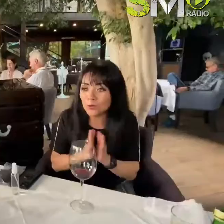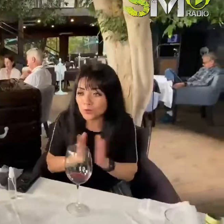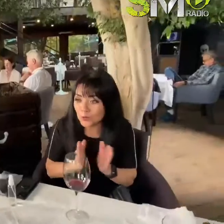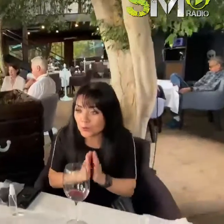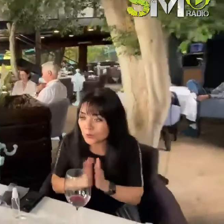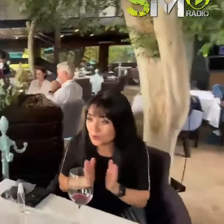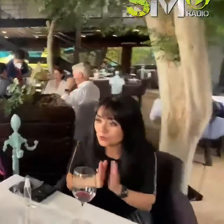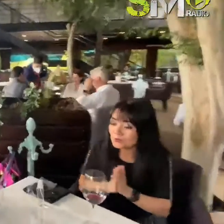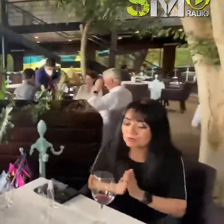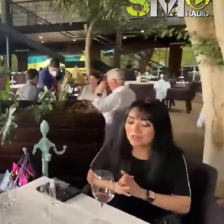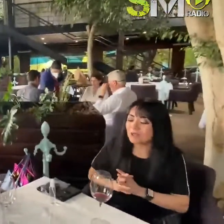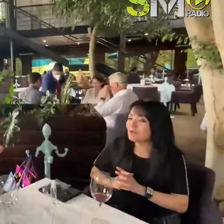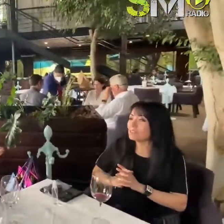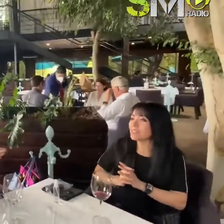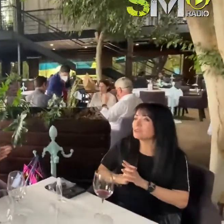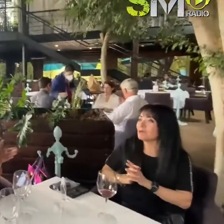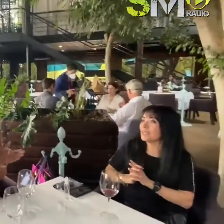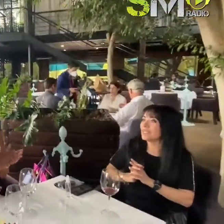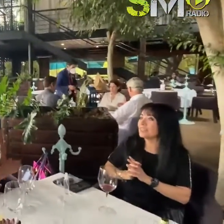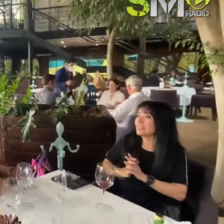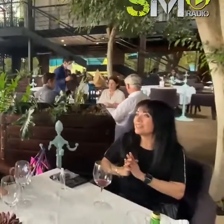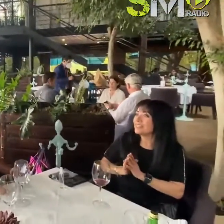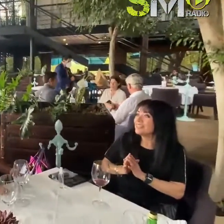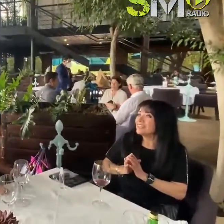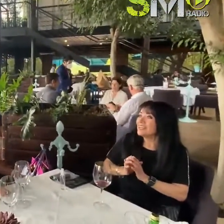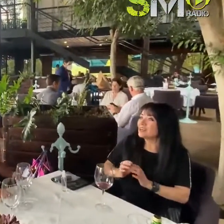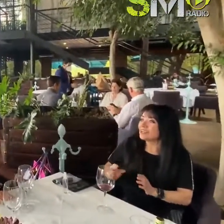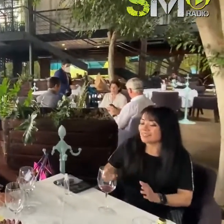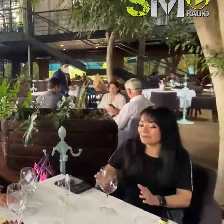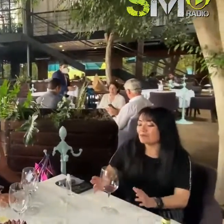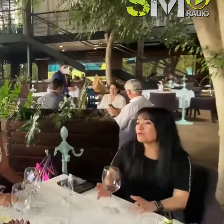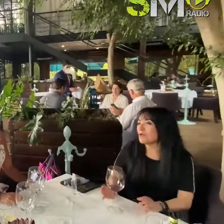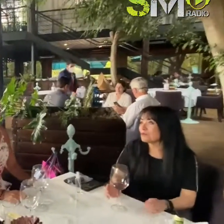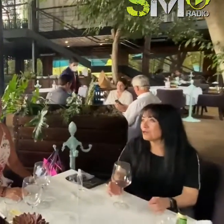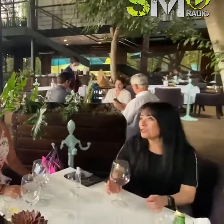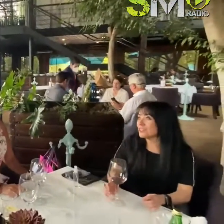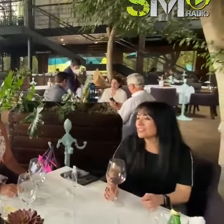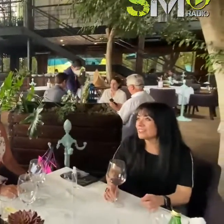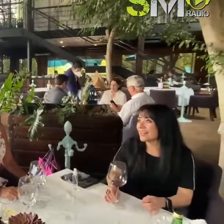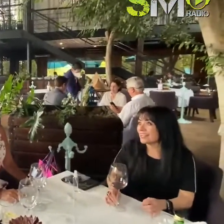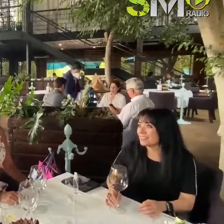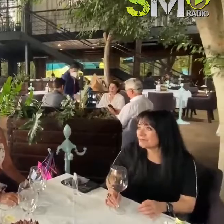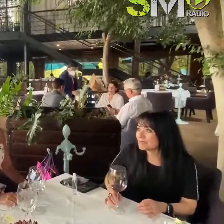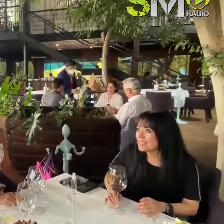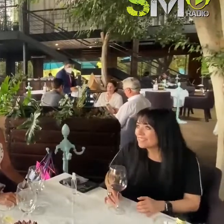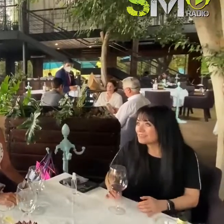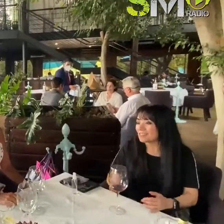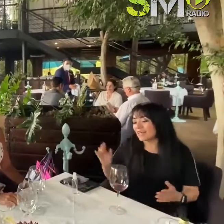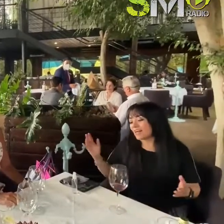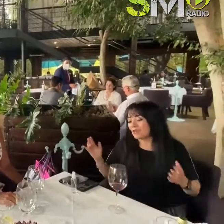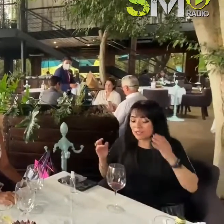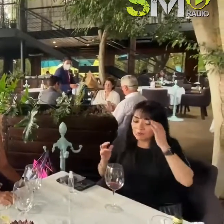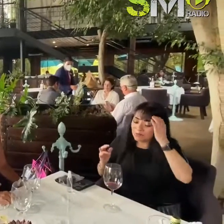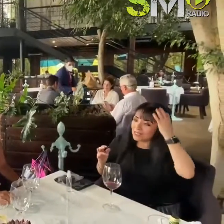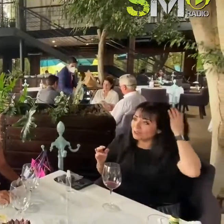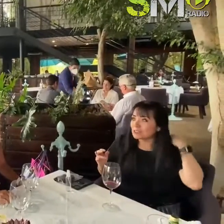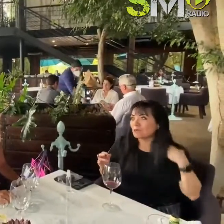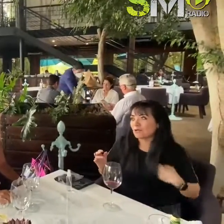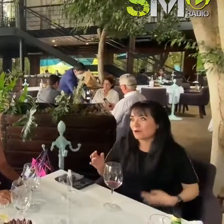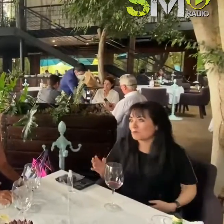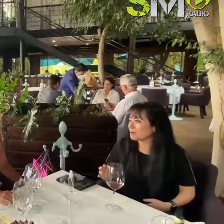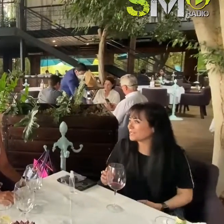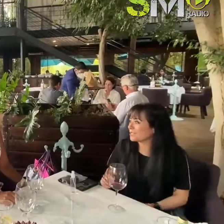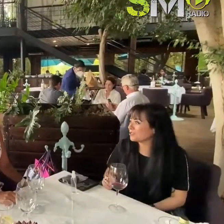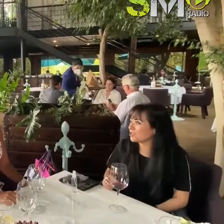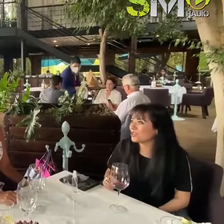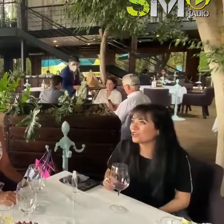Sommelier. ¿Cómo estás, sommelier? ¿Cómo están? Muy bien, muy contenta de estar aquí. Festejando aquí cumpleaños